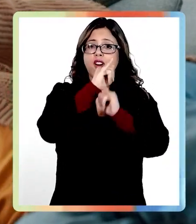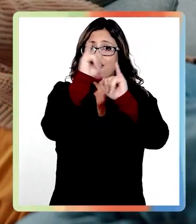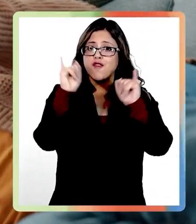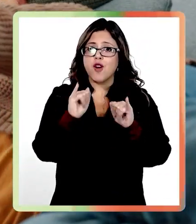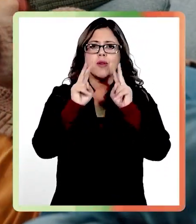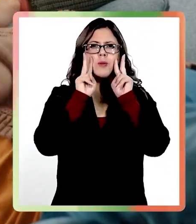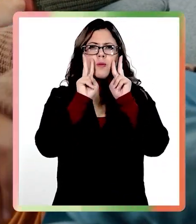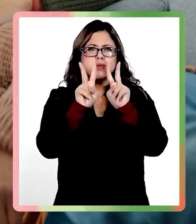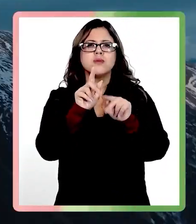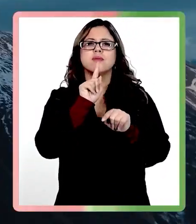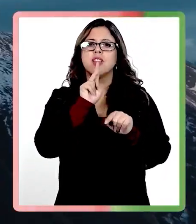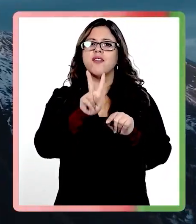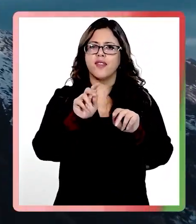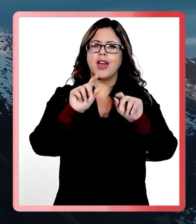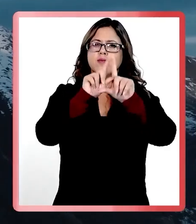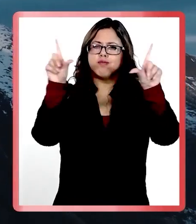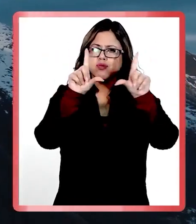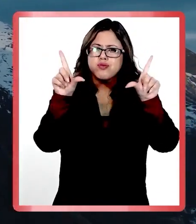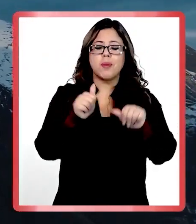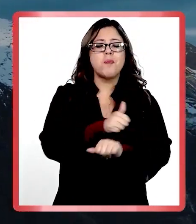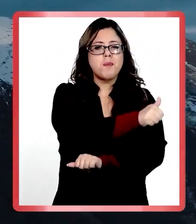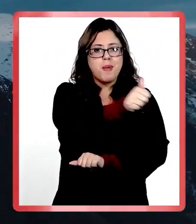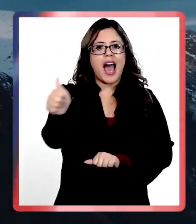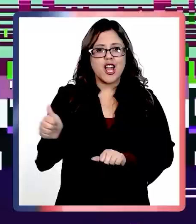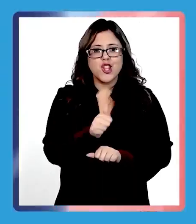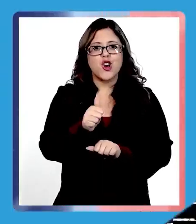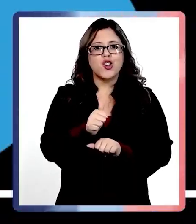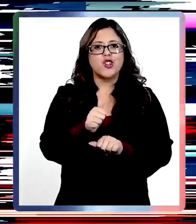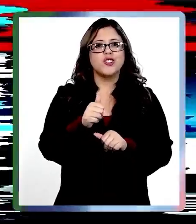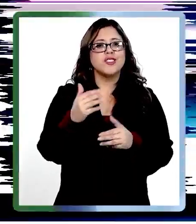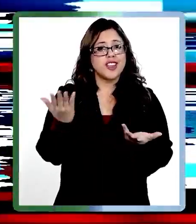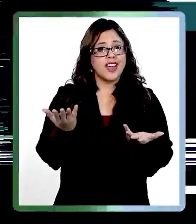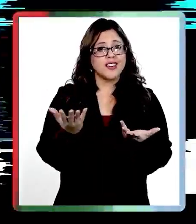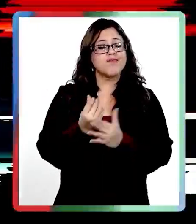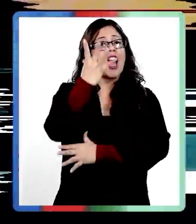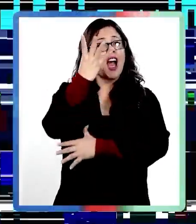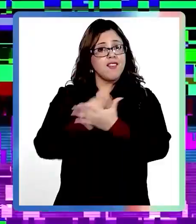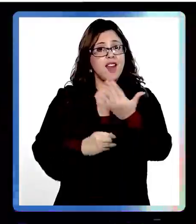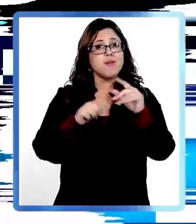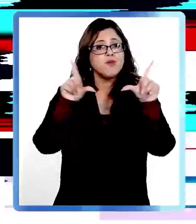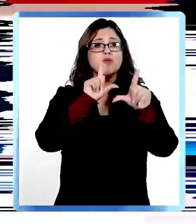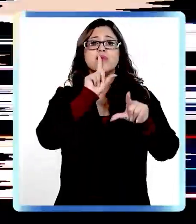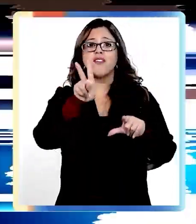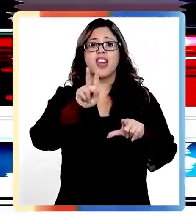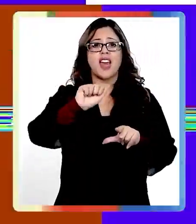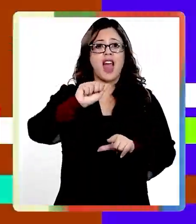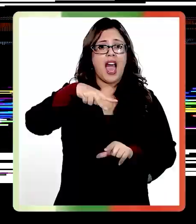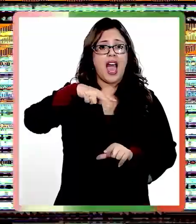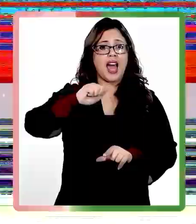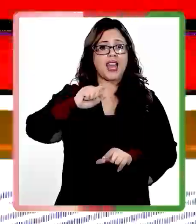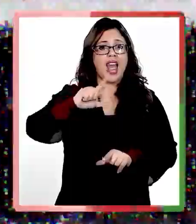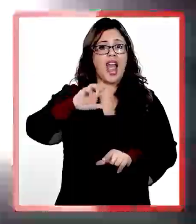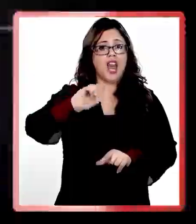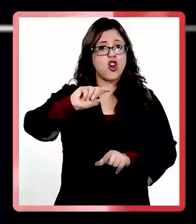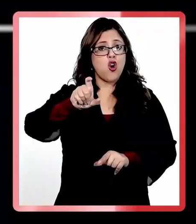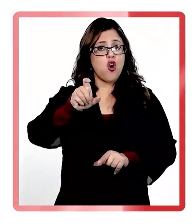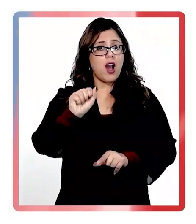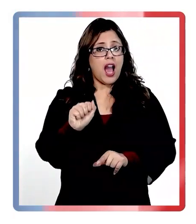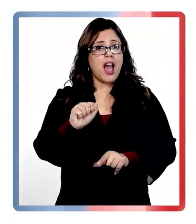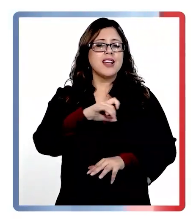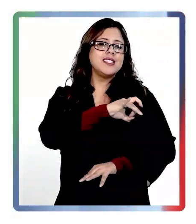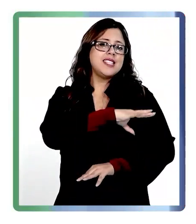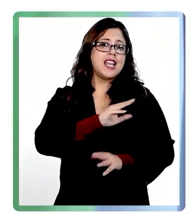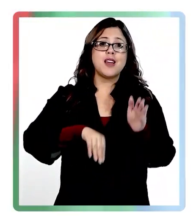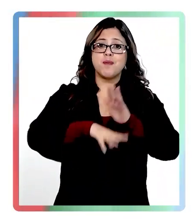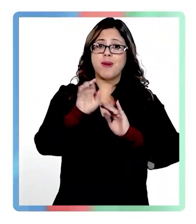nueva forma de ver televisión al alcance de todos. Adelantémonos al fin de la televisión analógica en Chile.